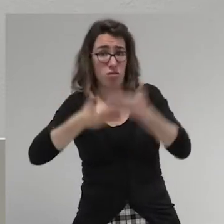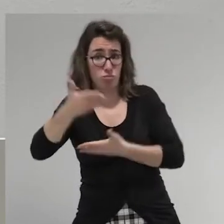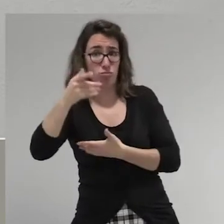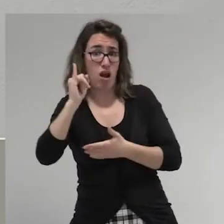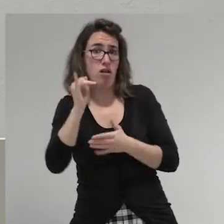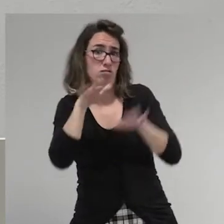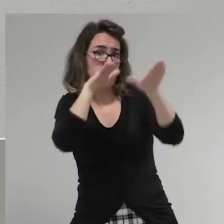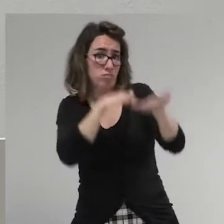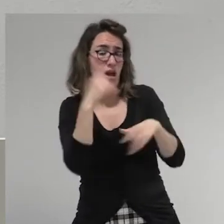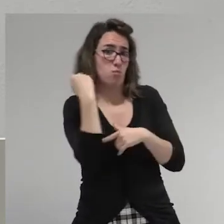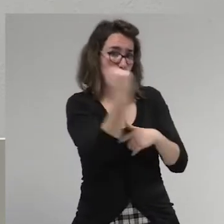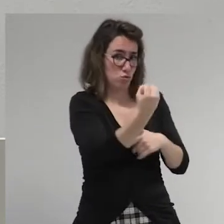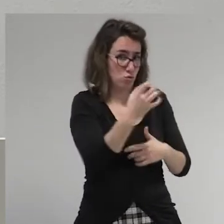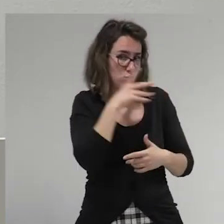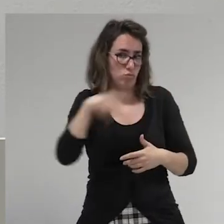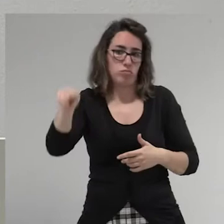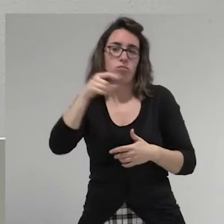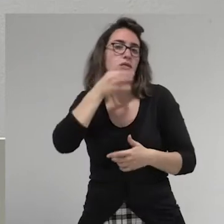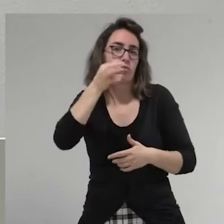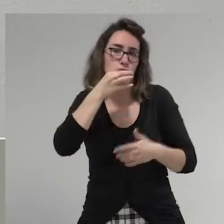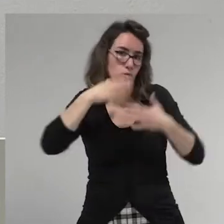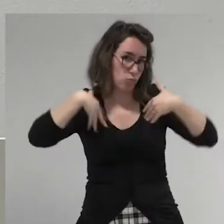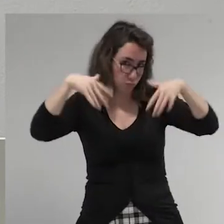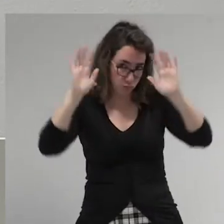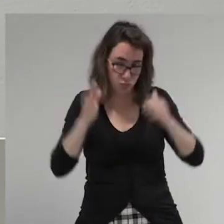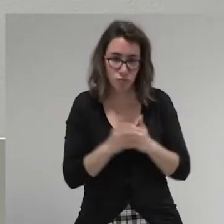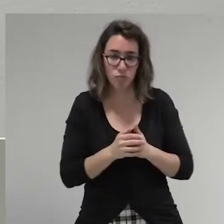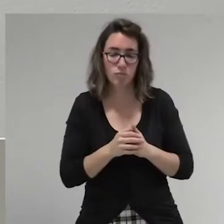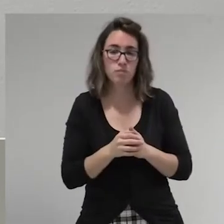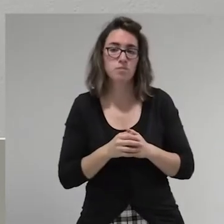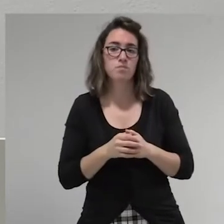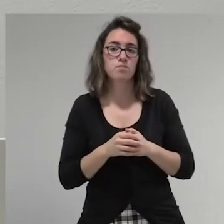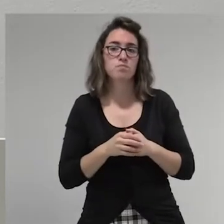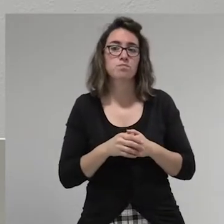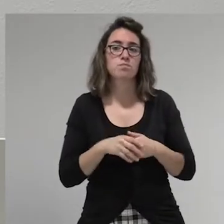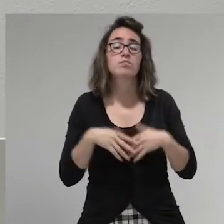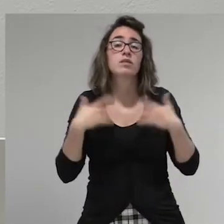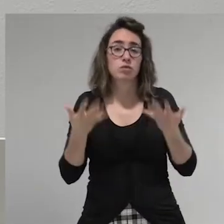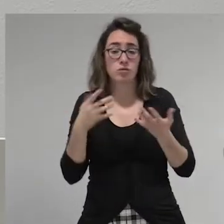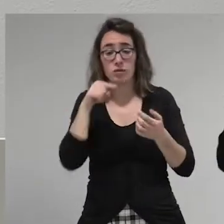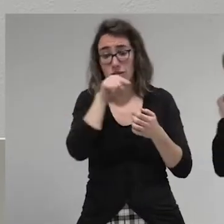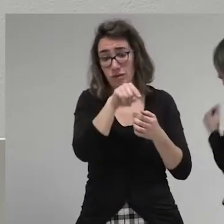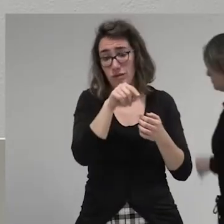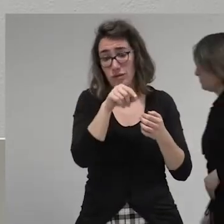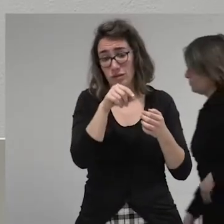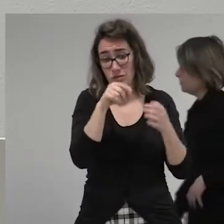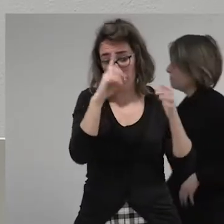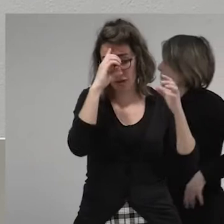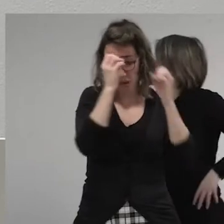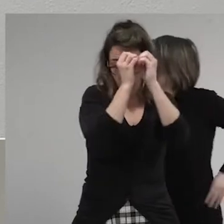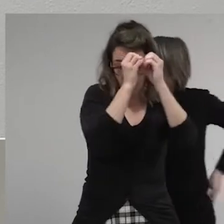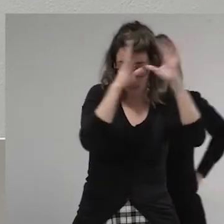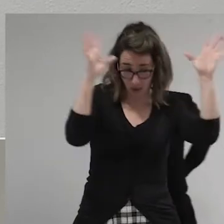bueno, decir y hacer cualquier cosa, ¿no? Pero bueno, entonces, ¿cómo se relaciona esto,